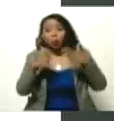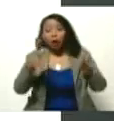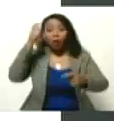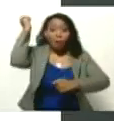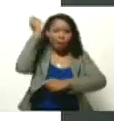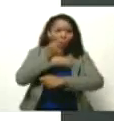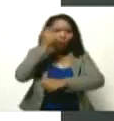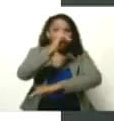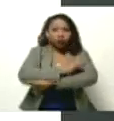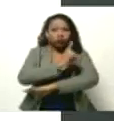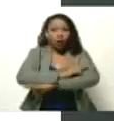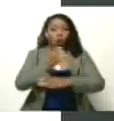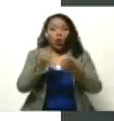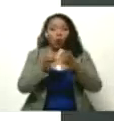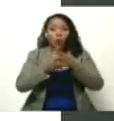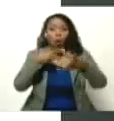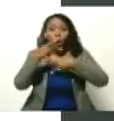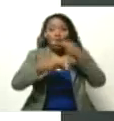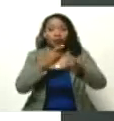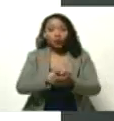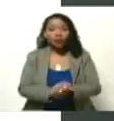Disciplinario del partido.